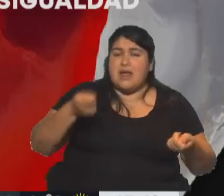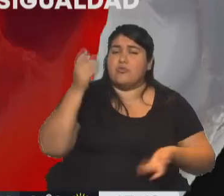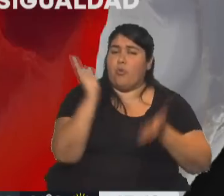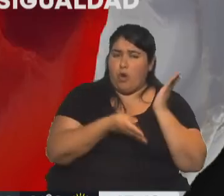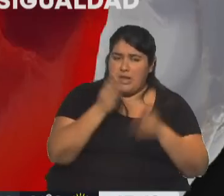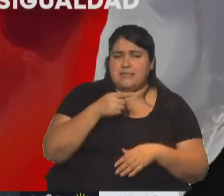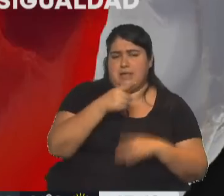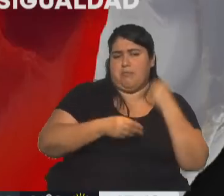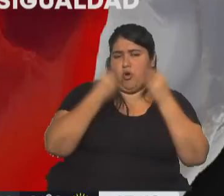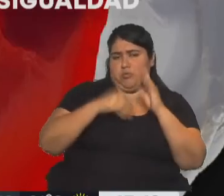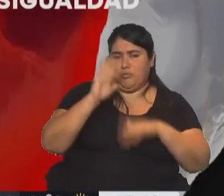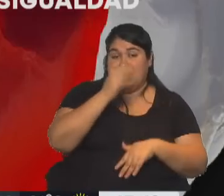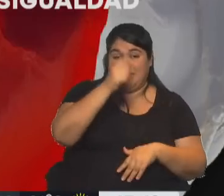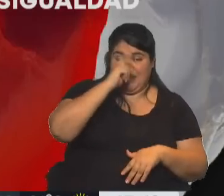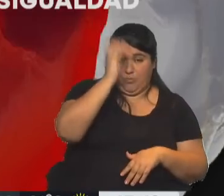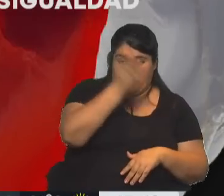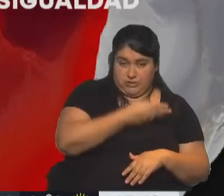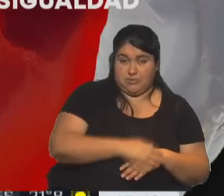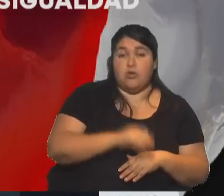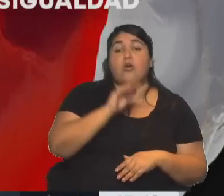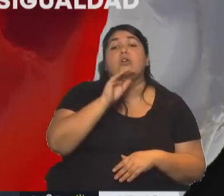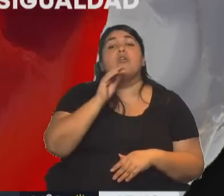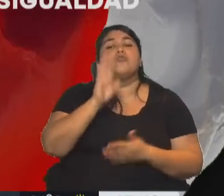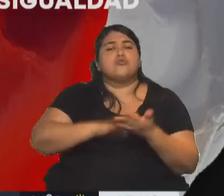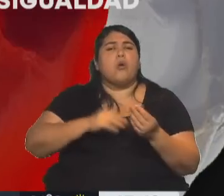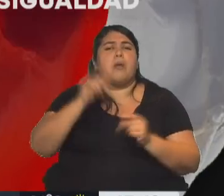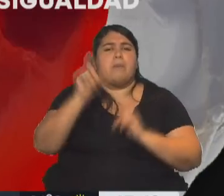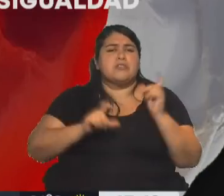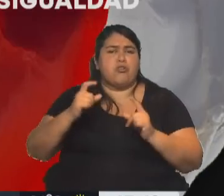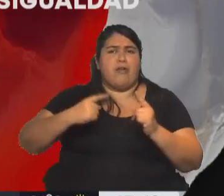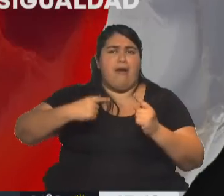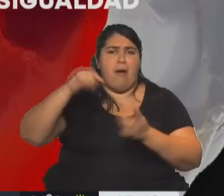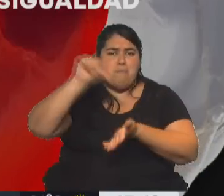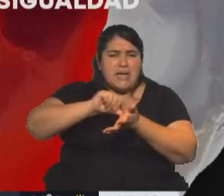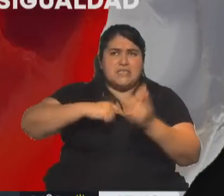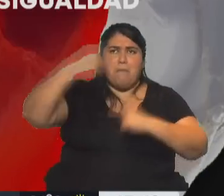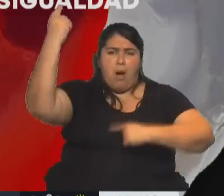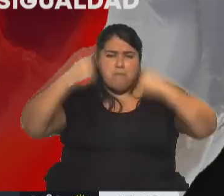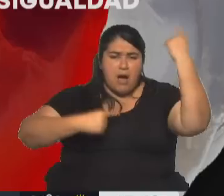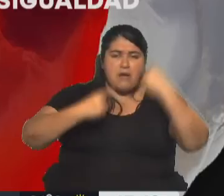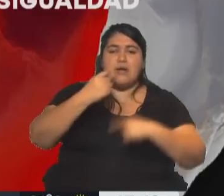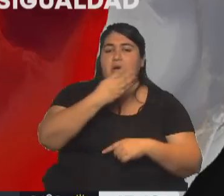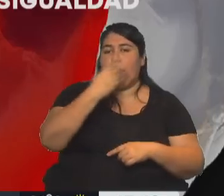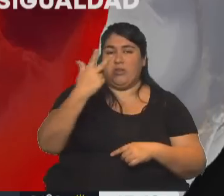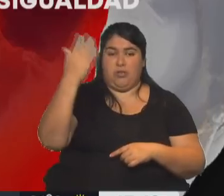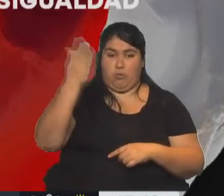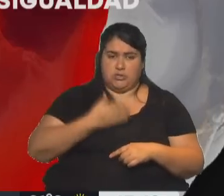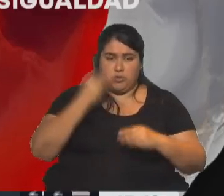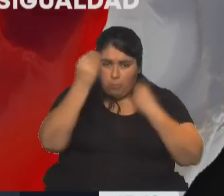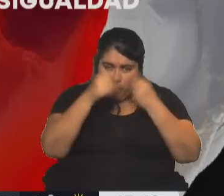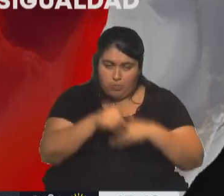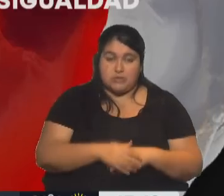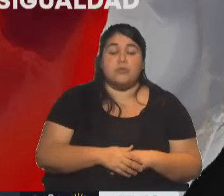violencia. El 43% le preocupa la inmigración, recién lo nombrábamos en el informe especial. El 41%